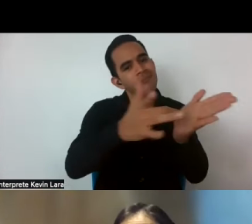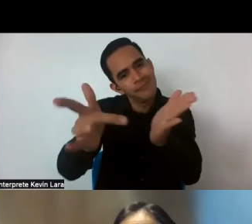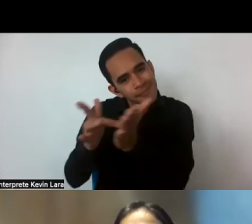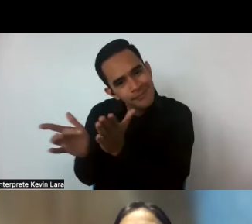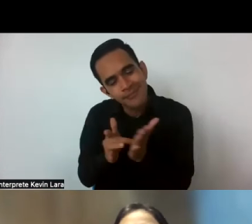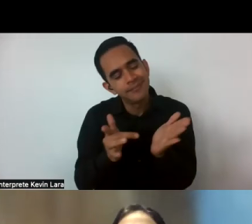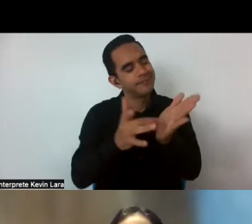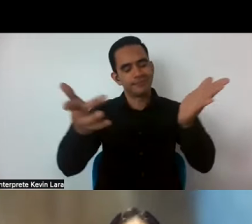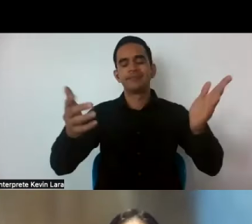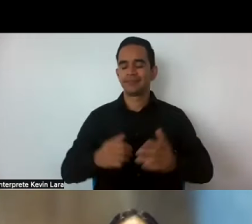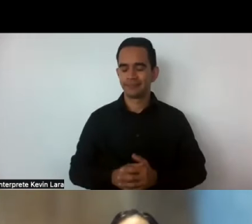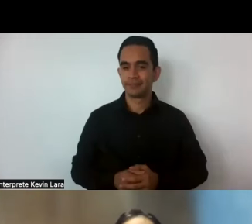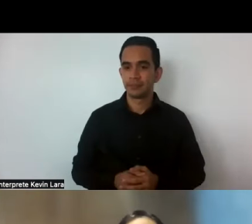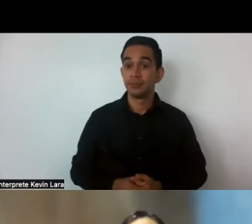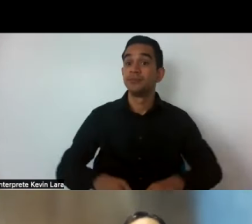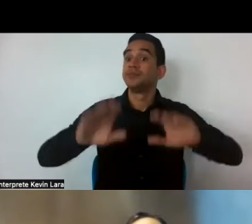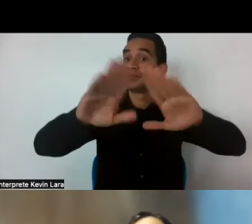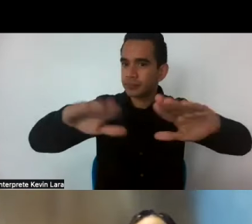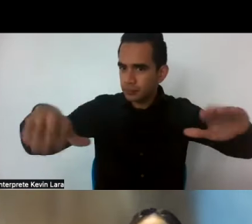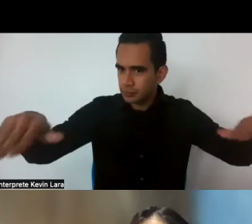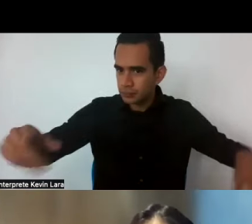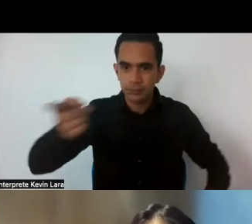Y lo importante siempre es